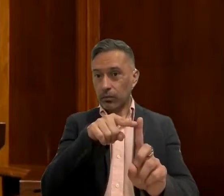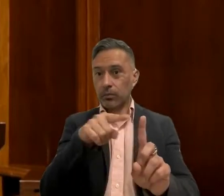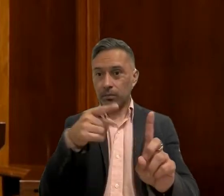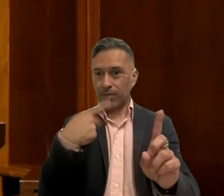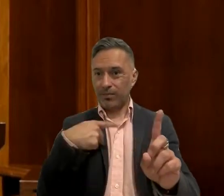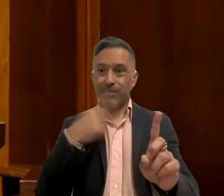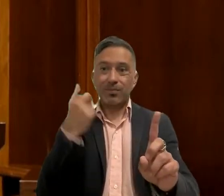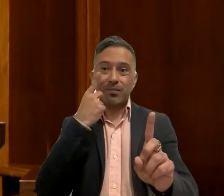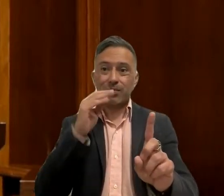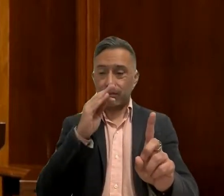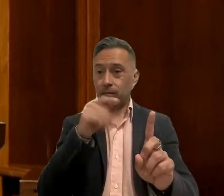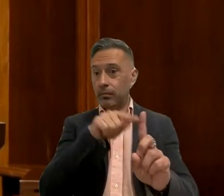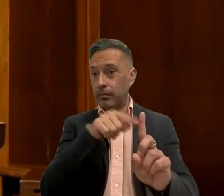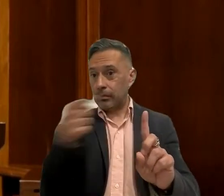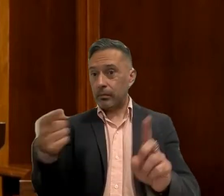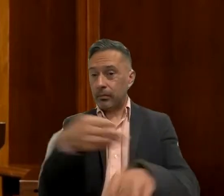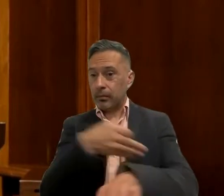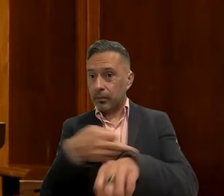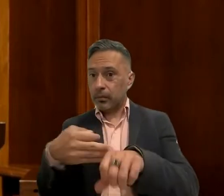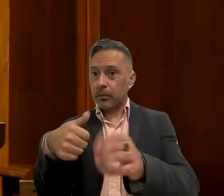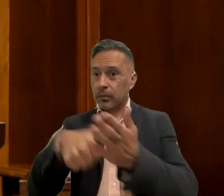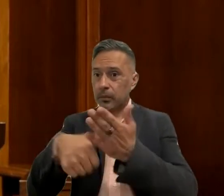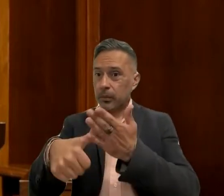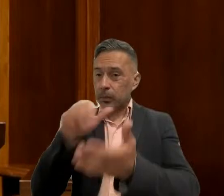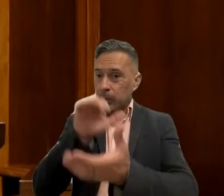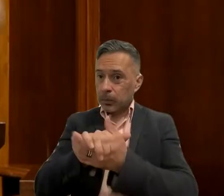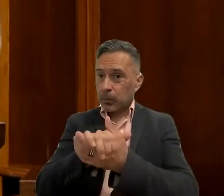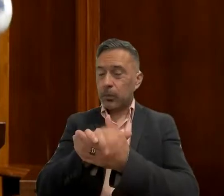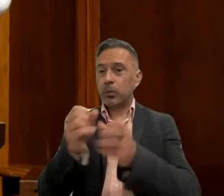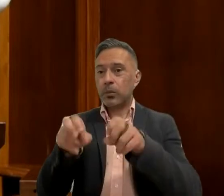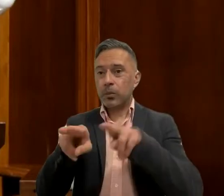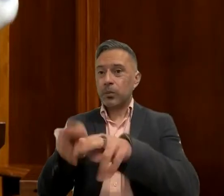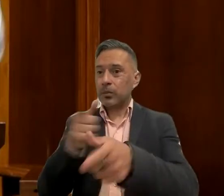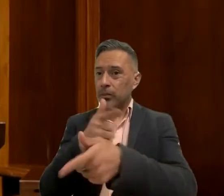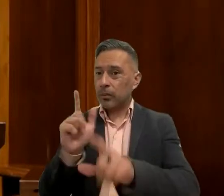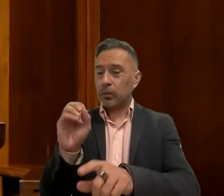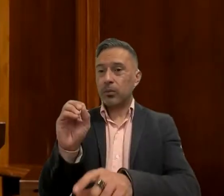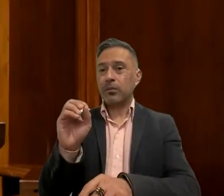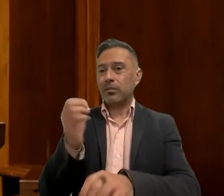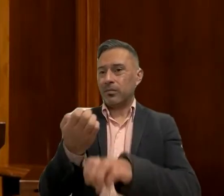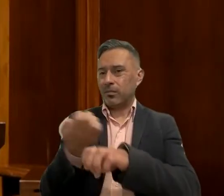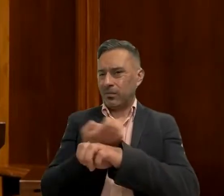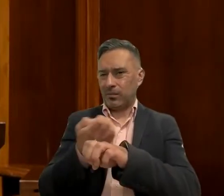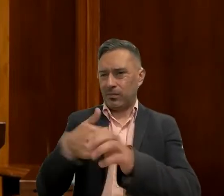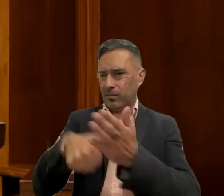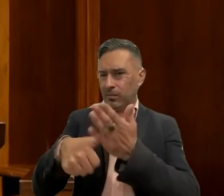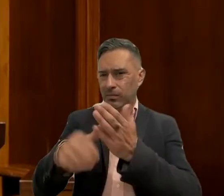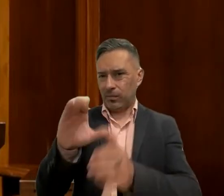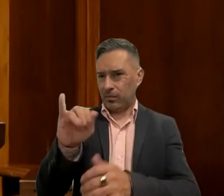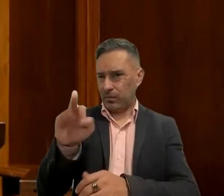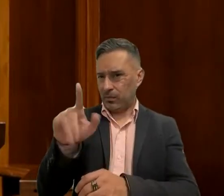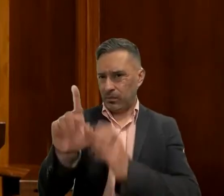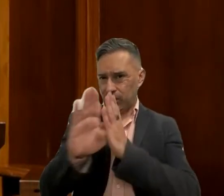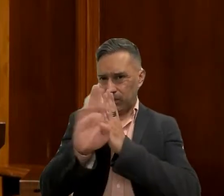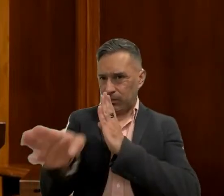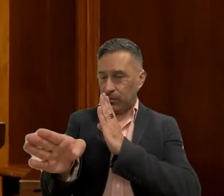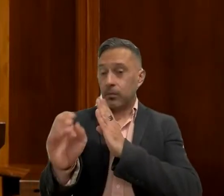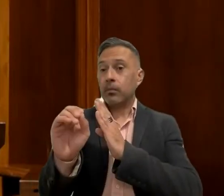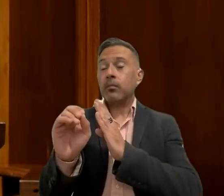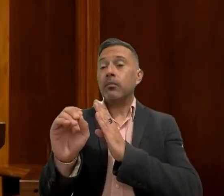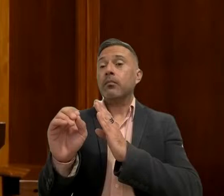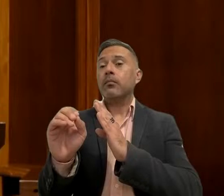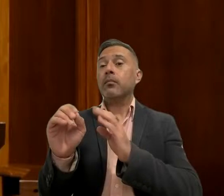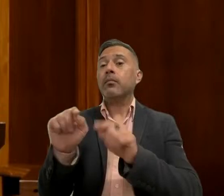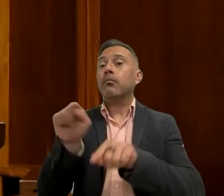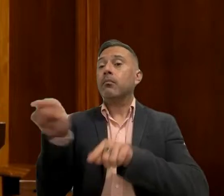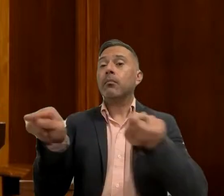concubinato o unión de hecho o de parentesco por consanguinidad o civil, en línea recta sin limitación de grado y